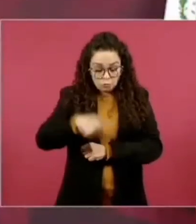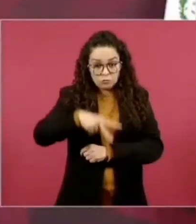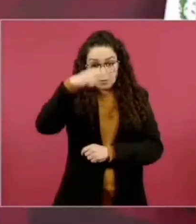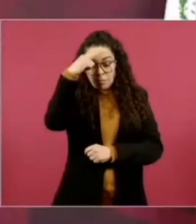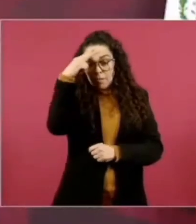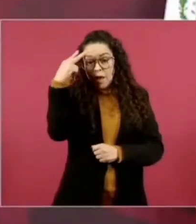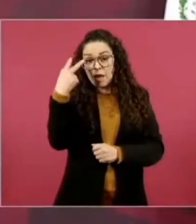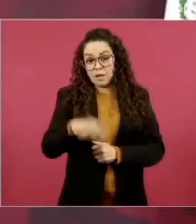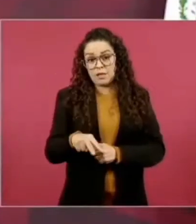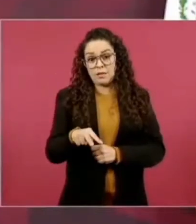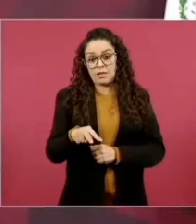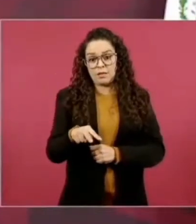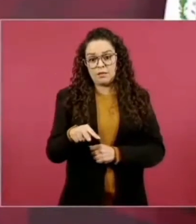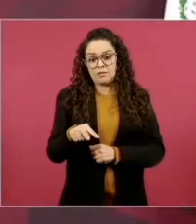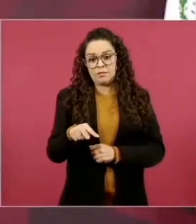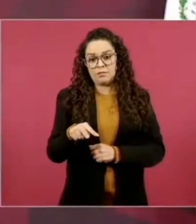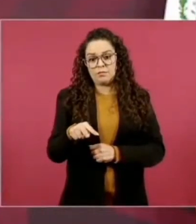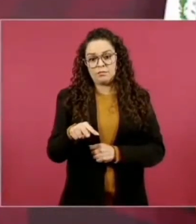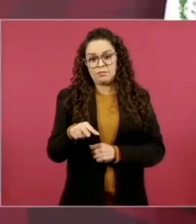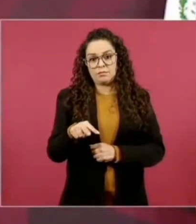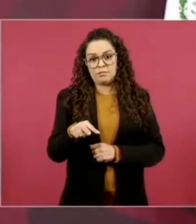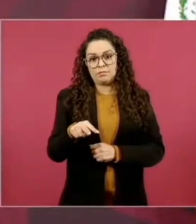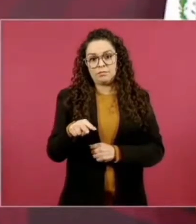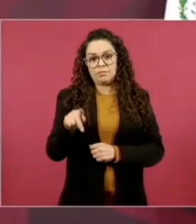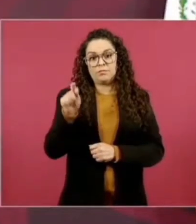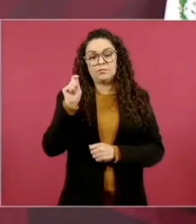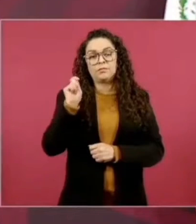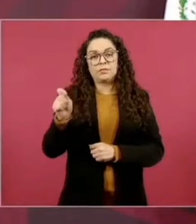Lo vendieron en la época de Fox